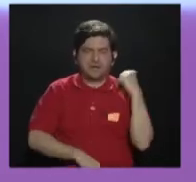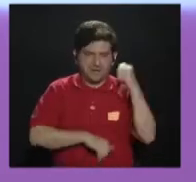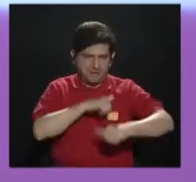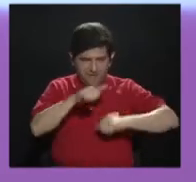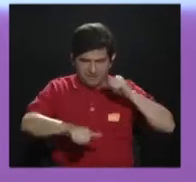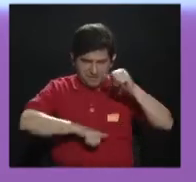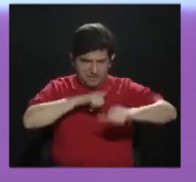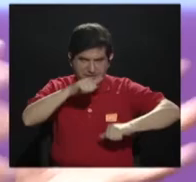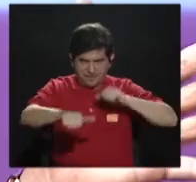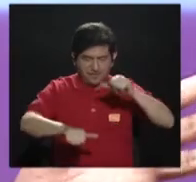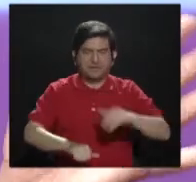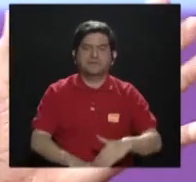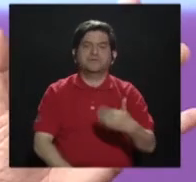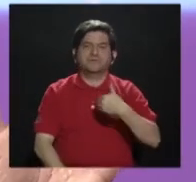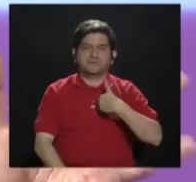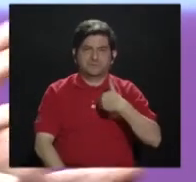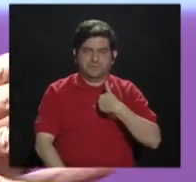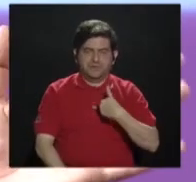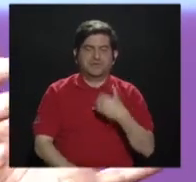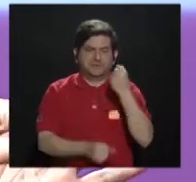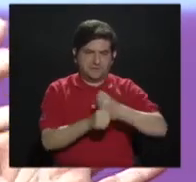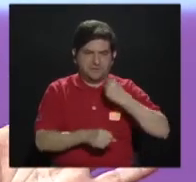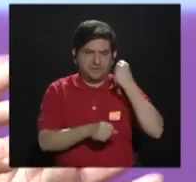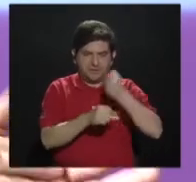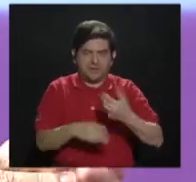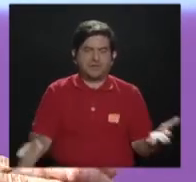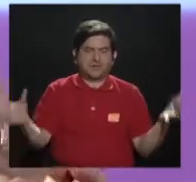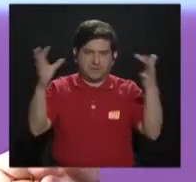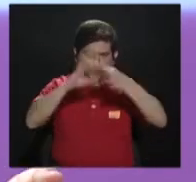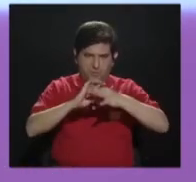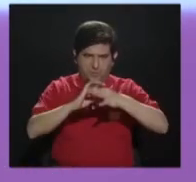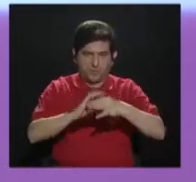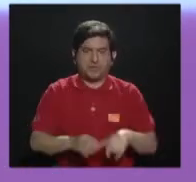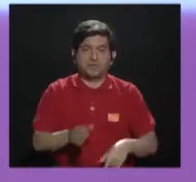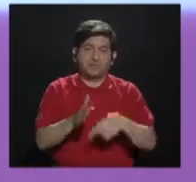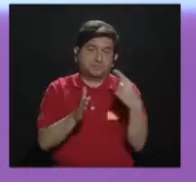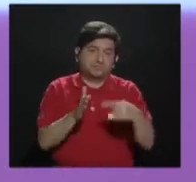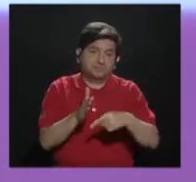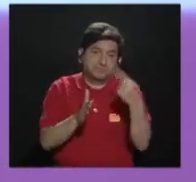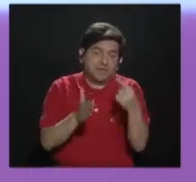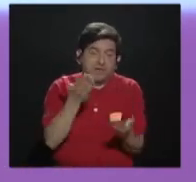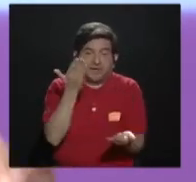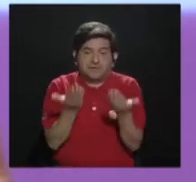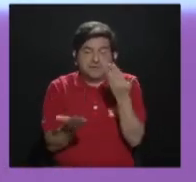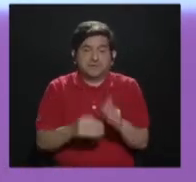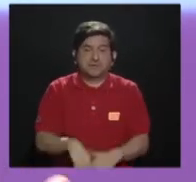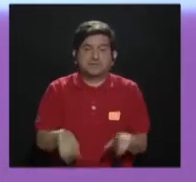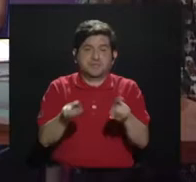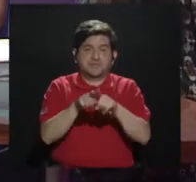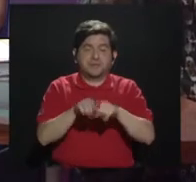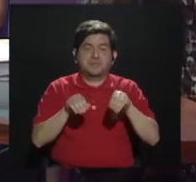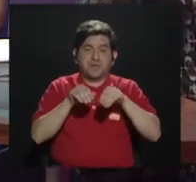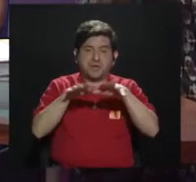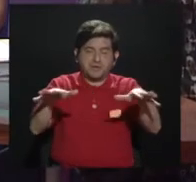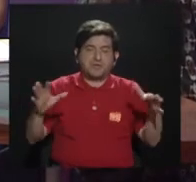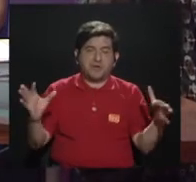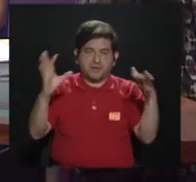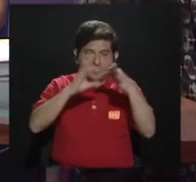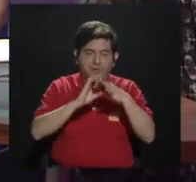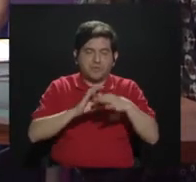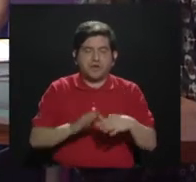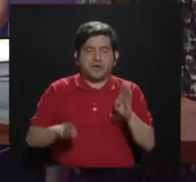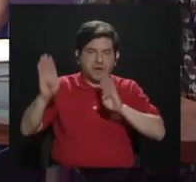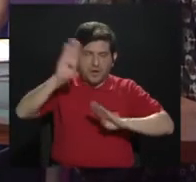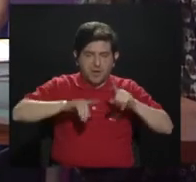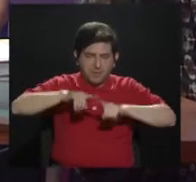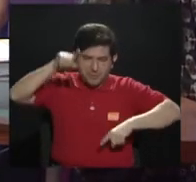esfuerzo de trabajo y articulación. En algunos momentos, inclusive también estuvo la Red de Coordinación en Biodiversidad,